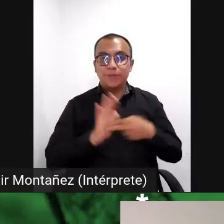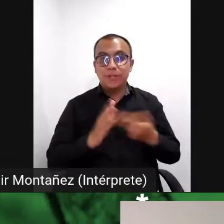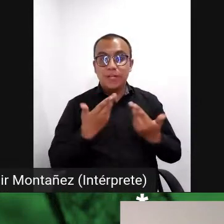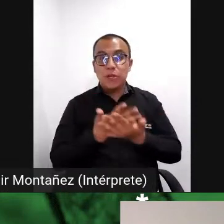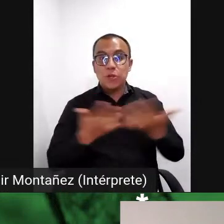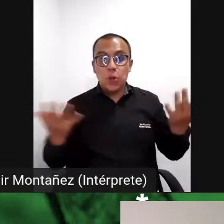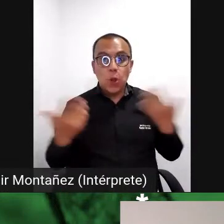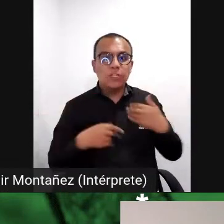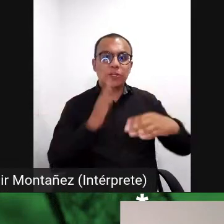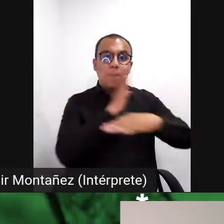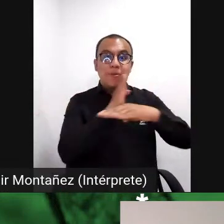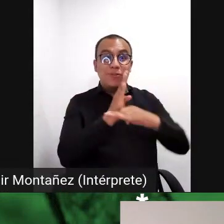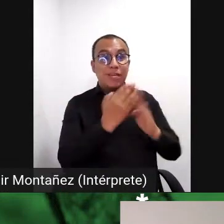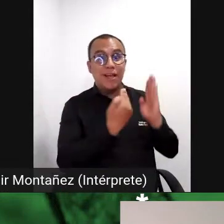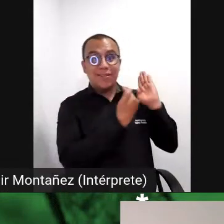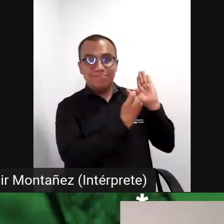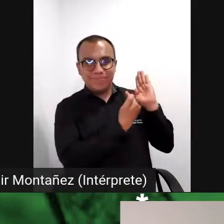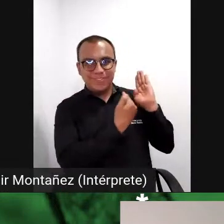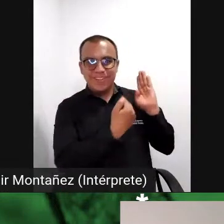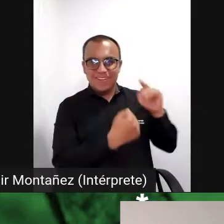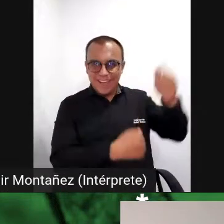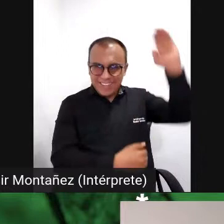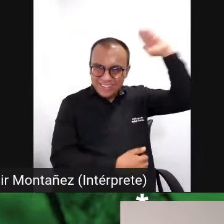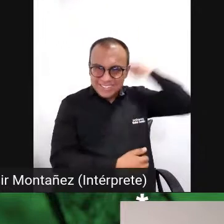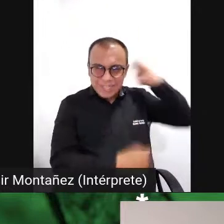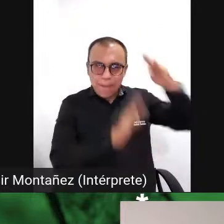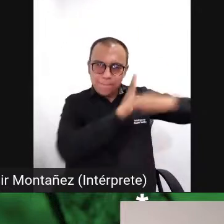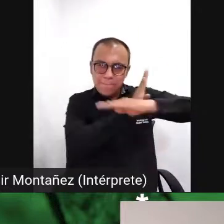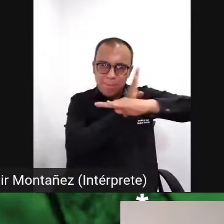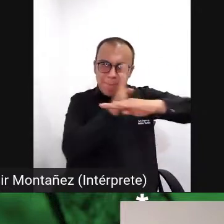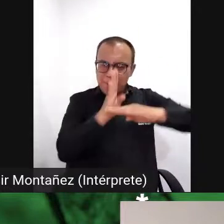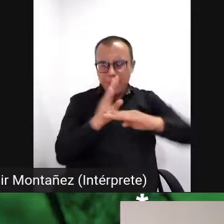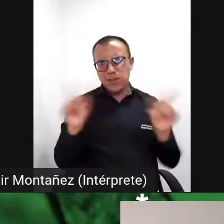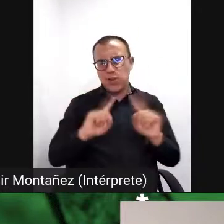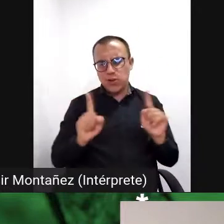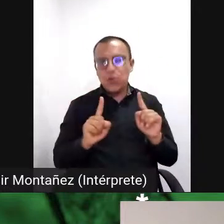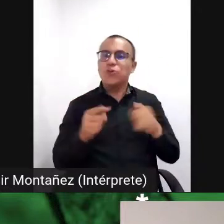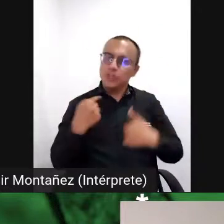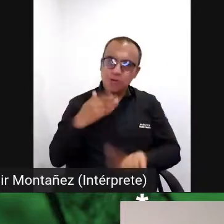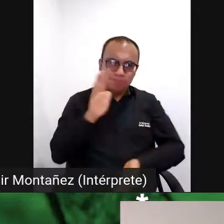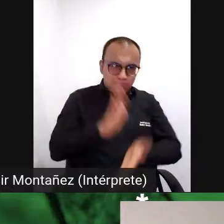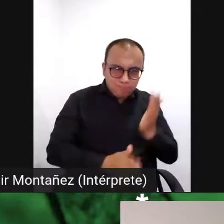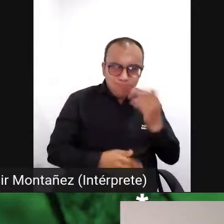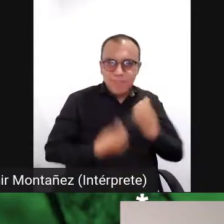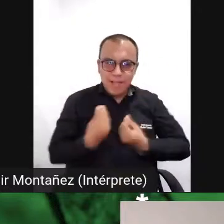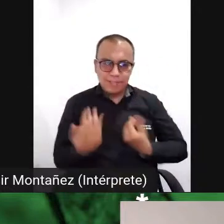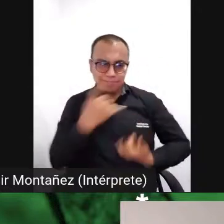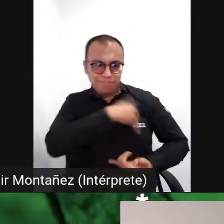en la biblioteca, sino usarlas, para salir con ellas, rayarlas, jugar, disfrutarlas.